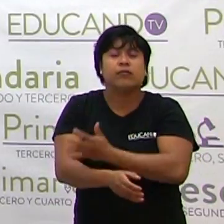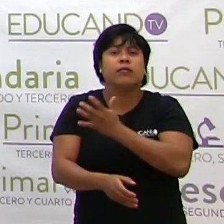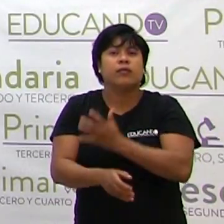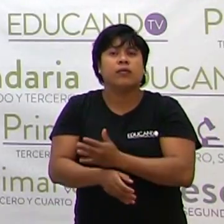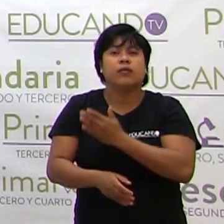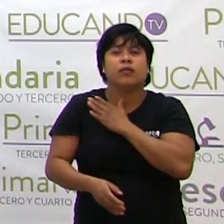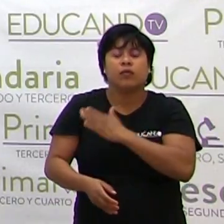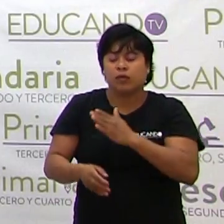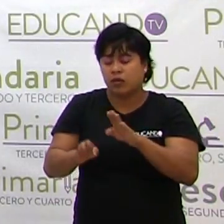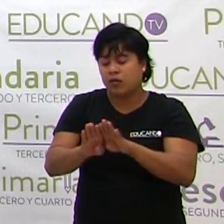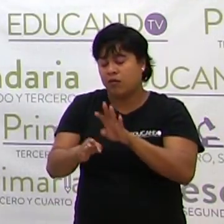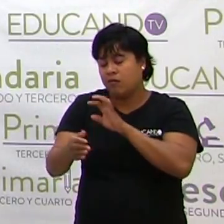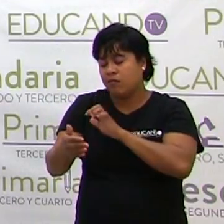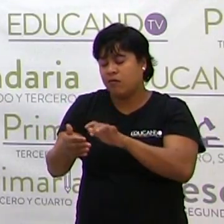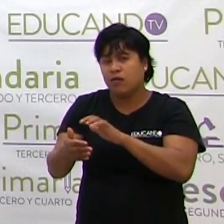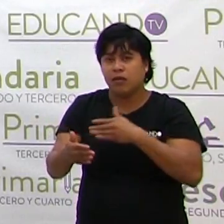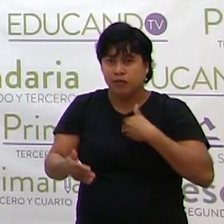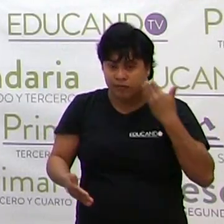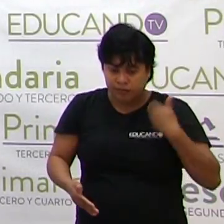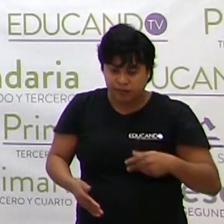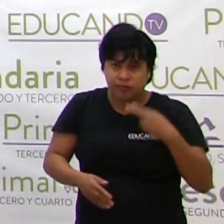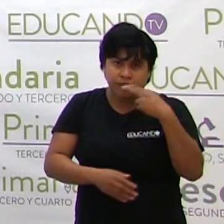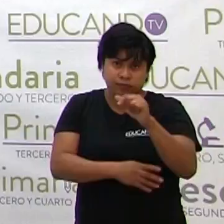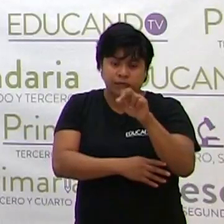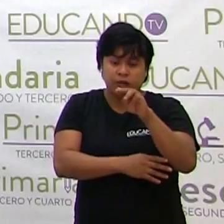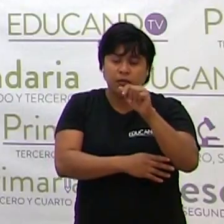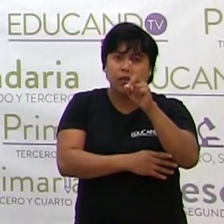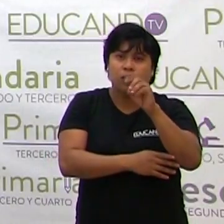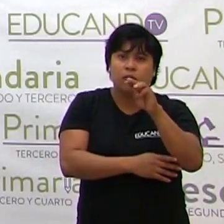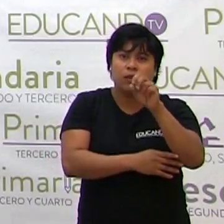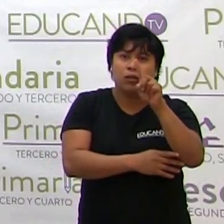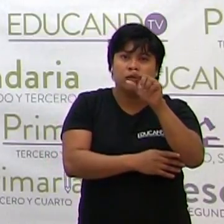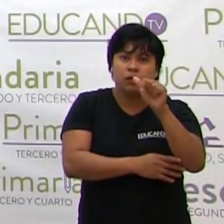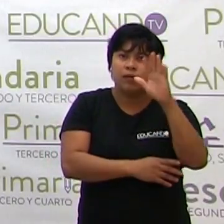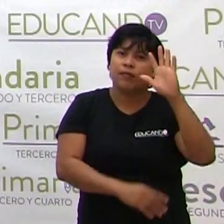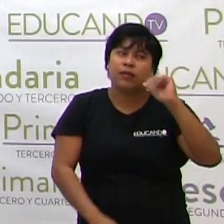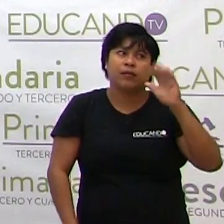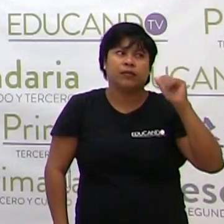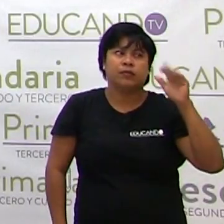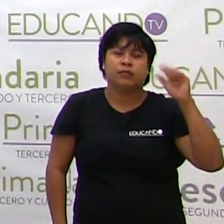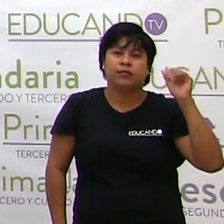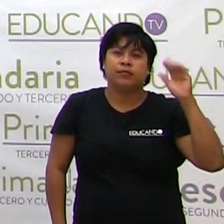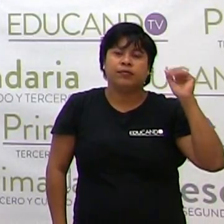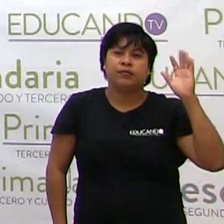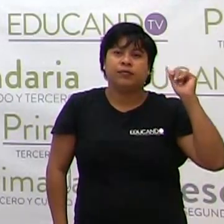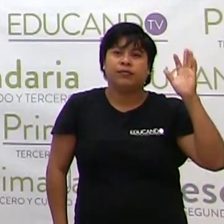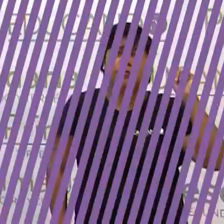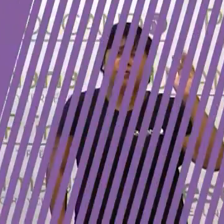muy buena lectura. Mi nombre es Armando Mendoza. Adiós.